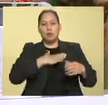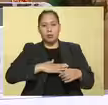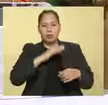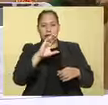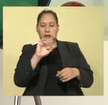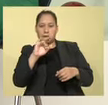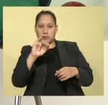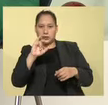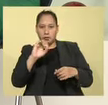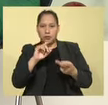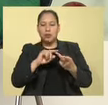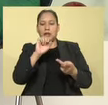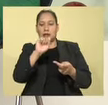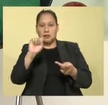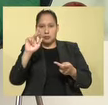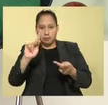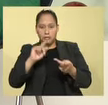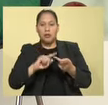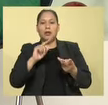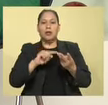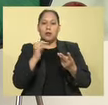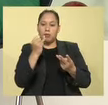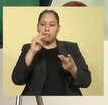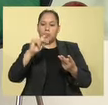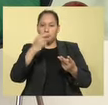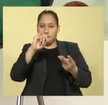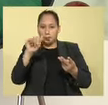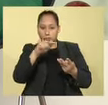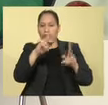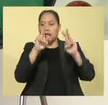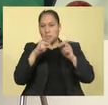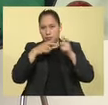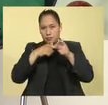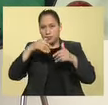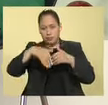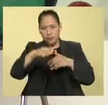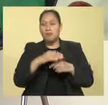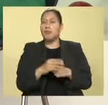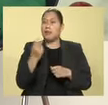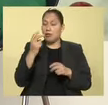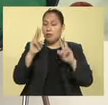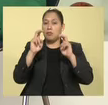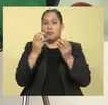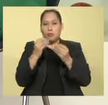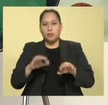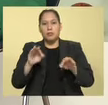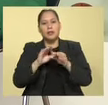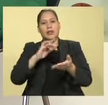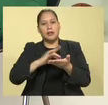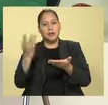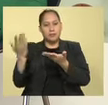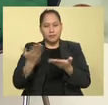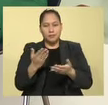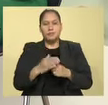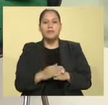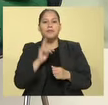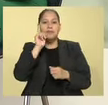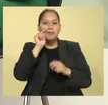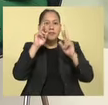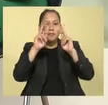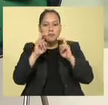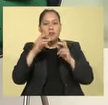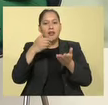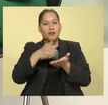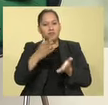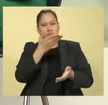secretaria de seguridad pública o incluso la procuraduría vamos a seguir con estos temas es un tema muy importante Muchas gracias gracias Nos vemos mañana el día de mañana